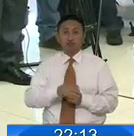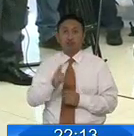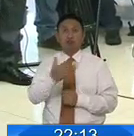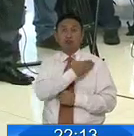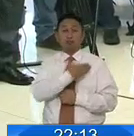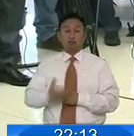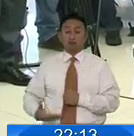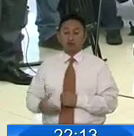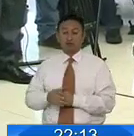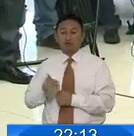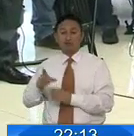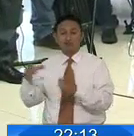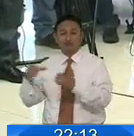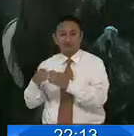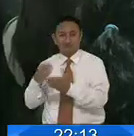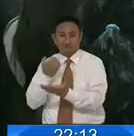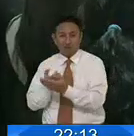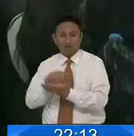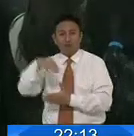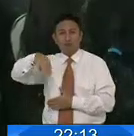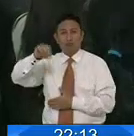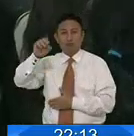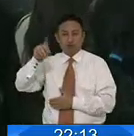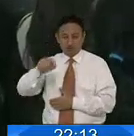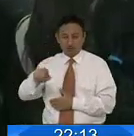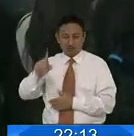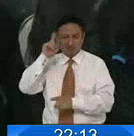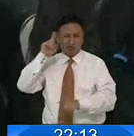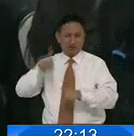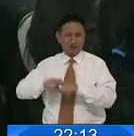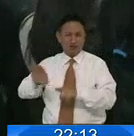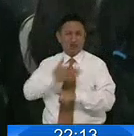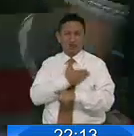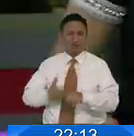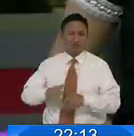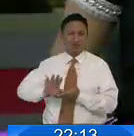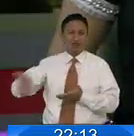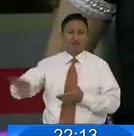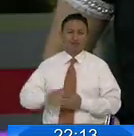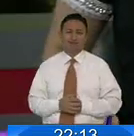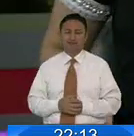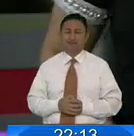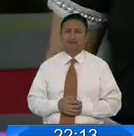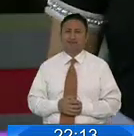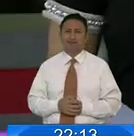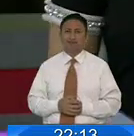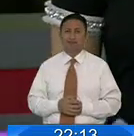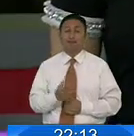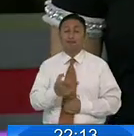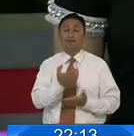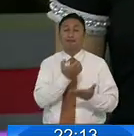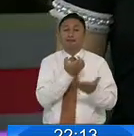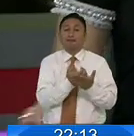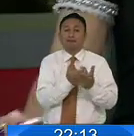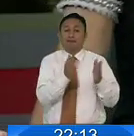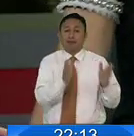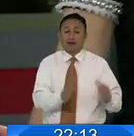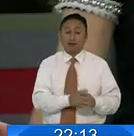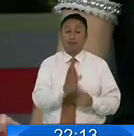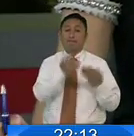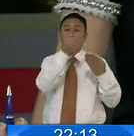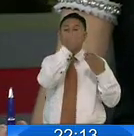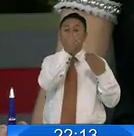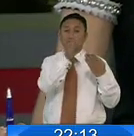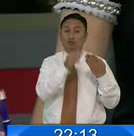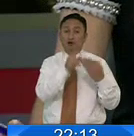titular de la comisión de régimen económico daniel mendoza informó javier rosero en el ámbito económico la pro forma presupuestaria